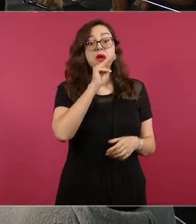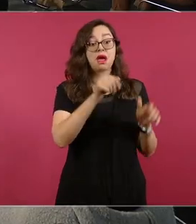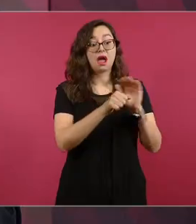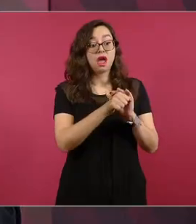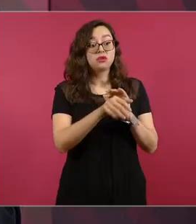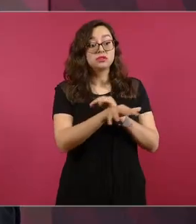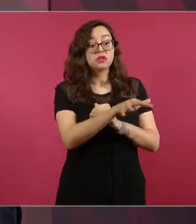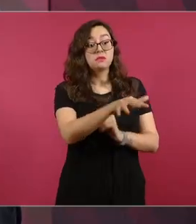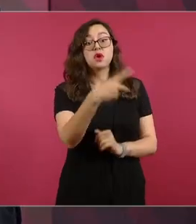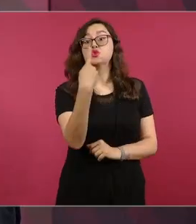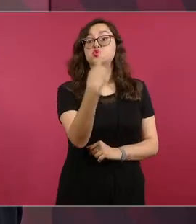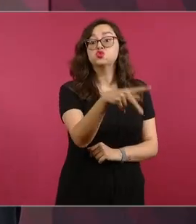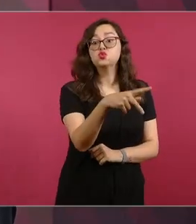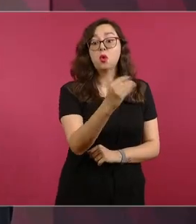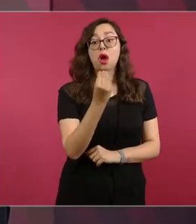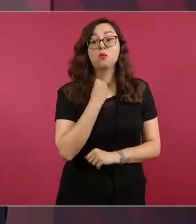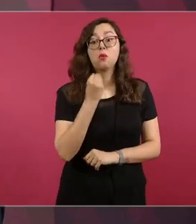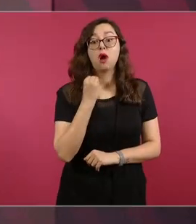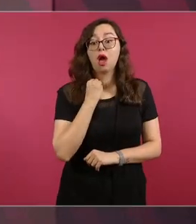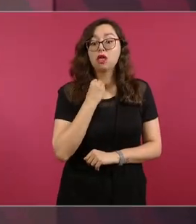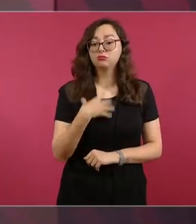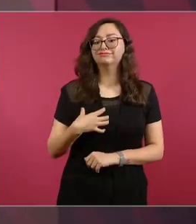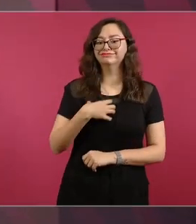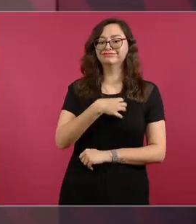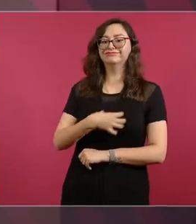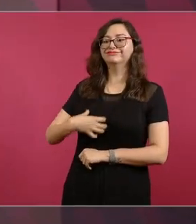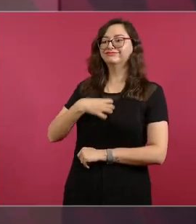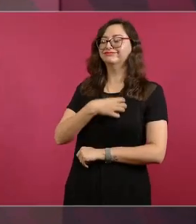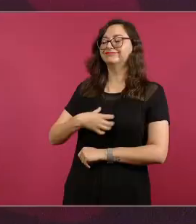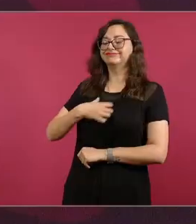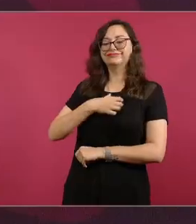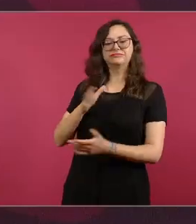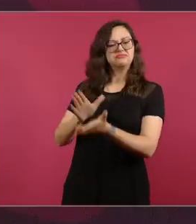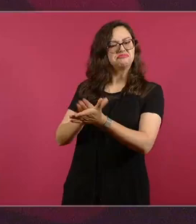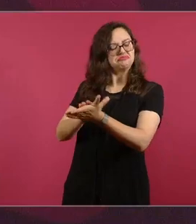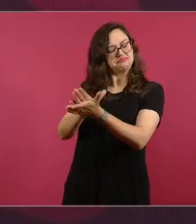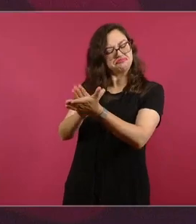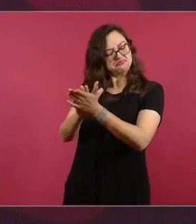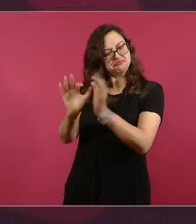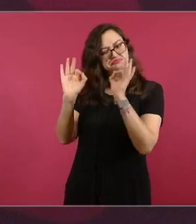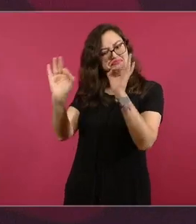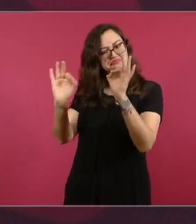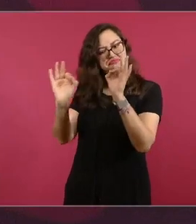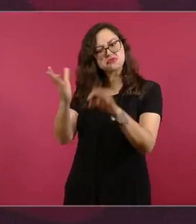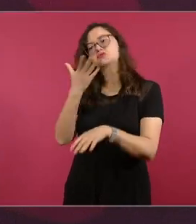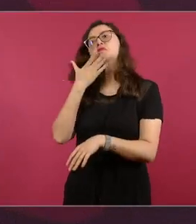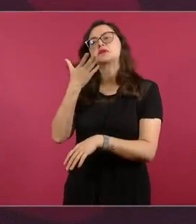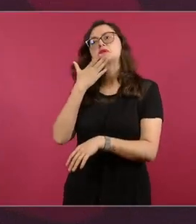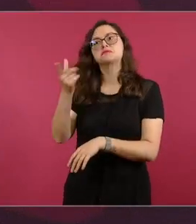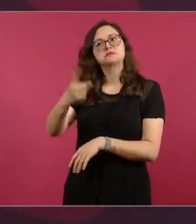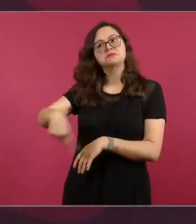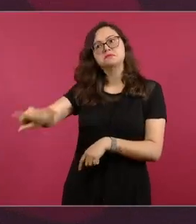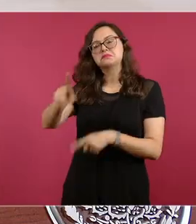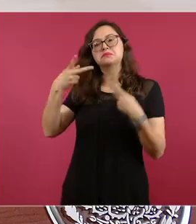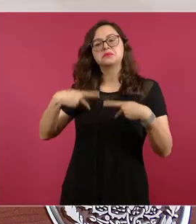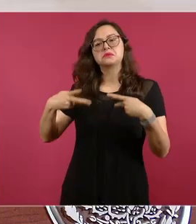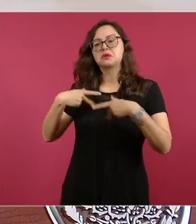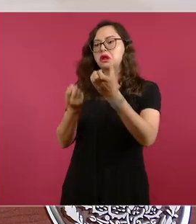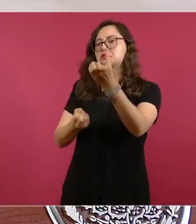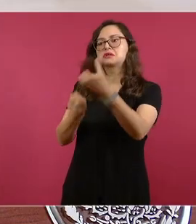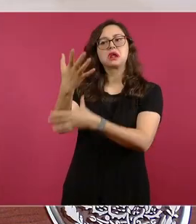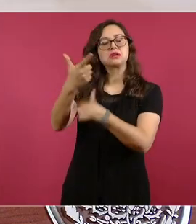de que se haya emitido esa resolución,